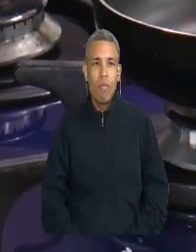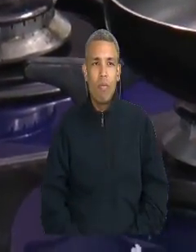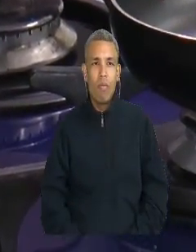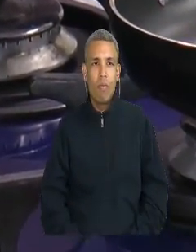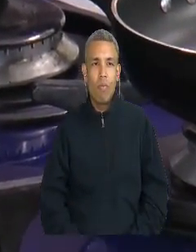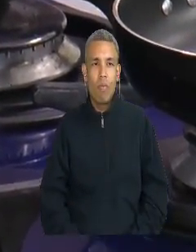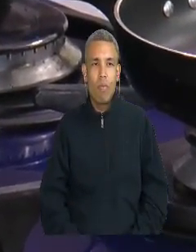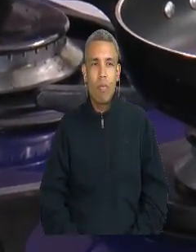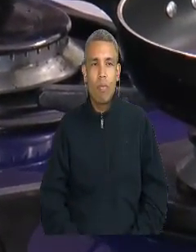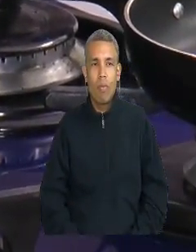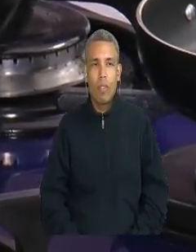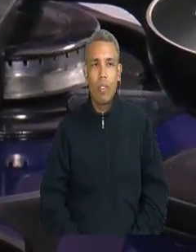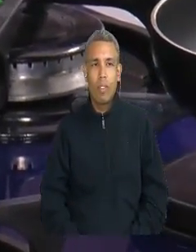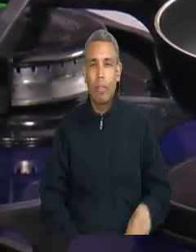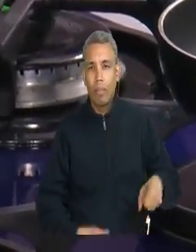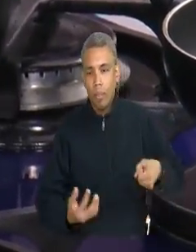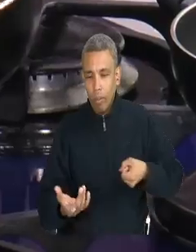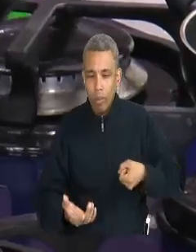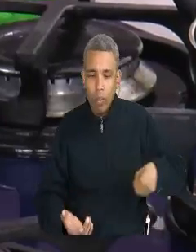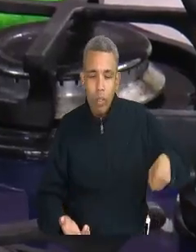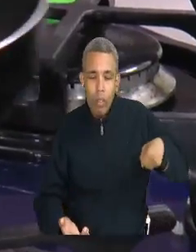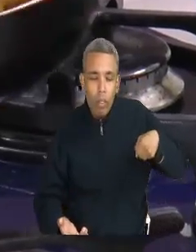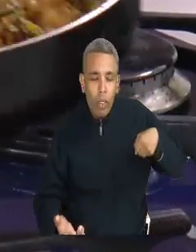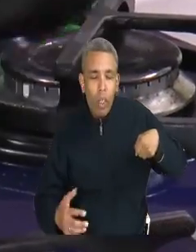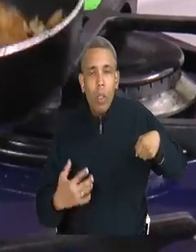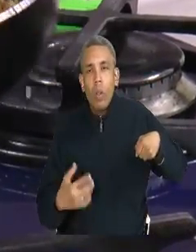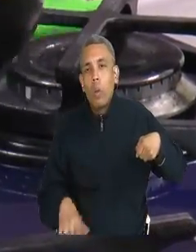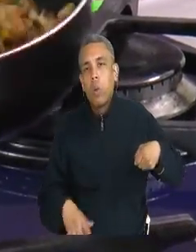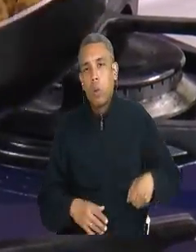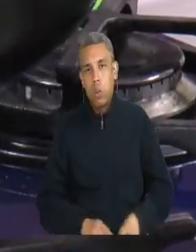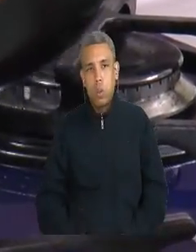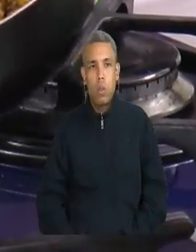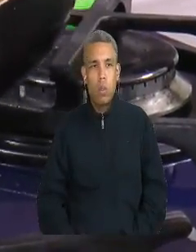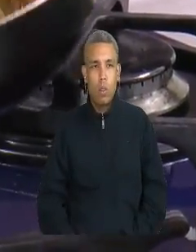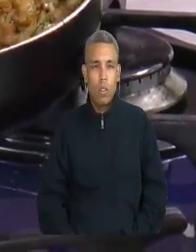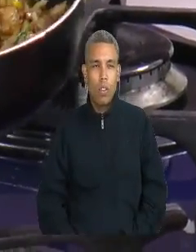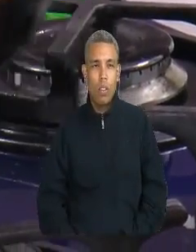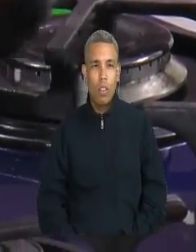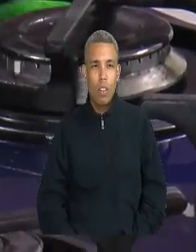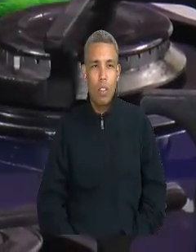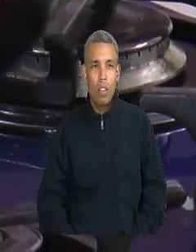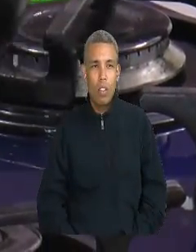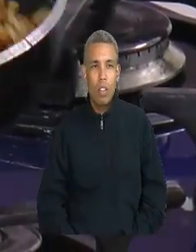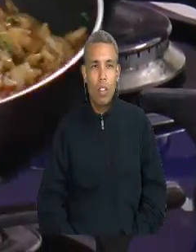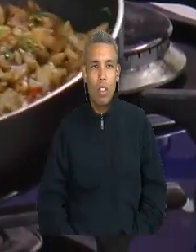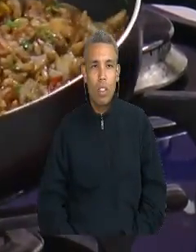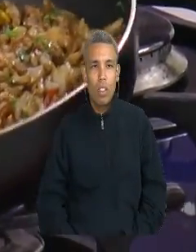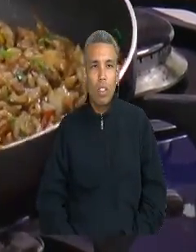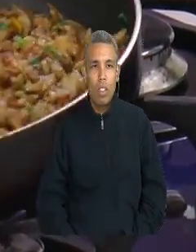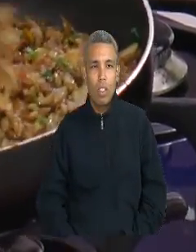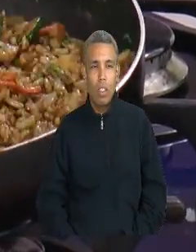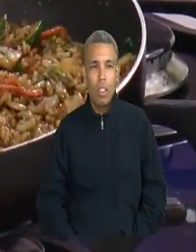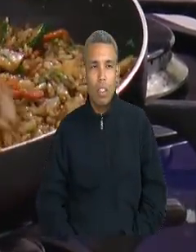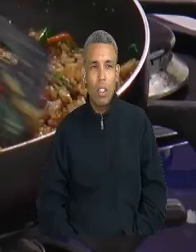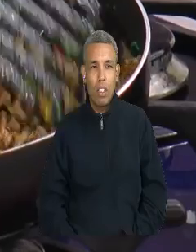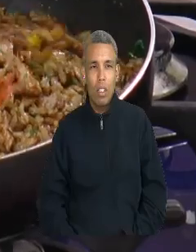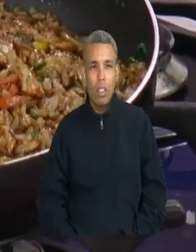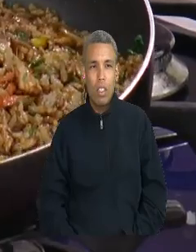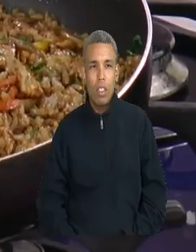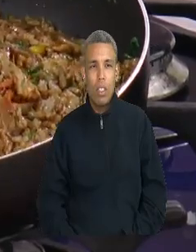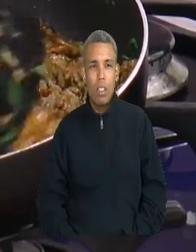El aroma, si la televisión en tanto que avanza pudiera mandar las aromas a